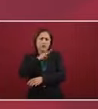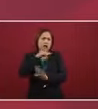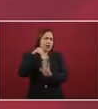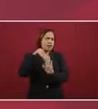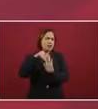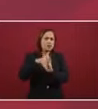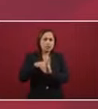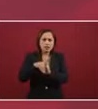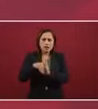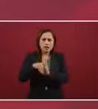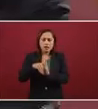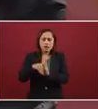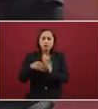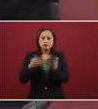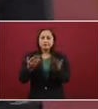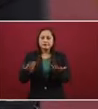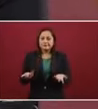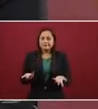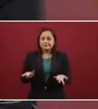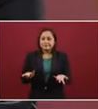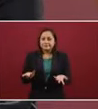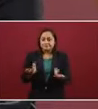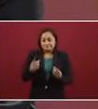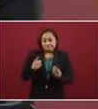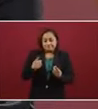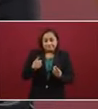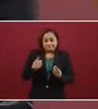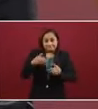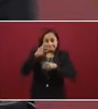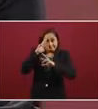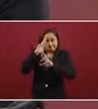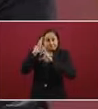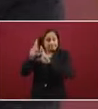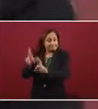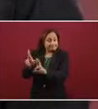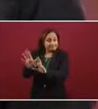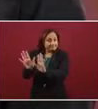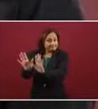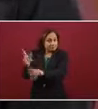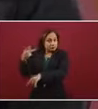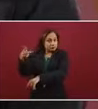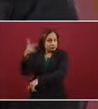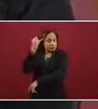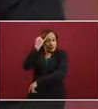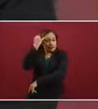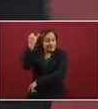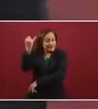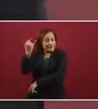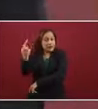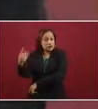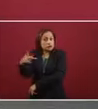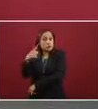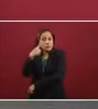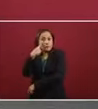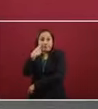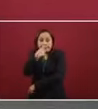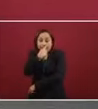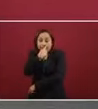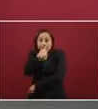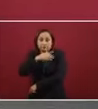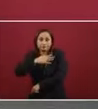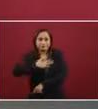pues los tengo que respetar, sencillamente son visiones